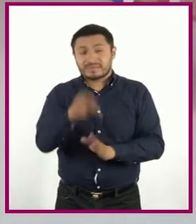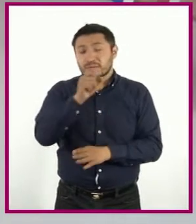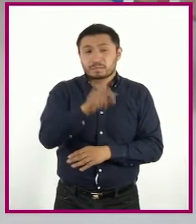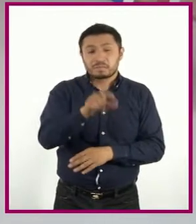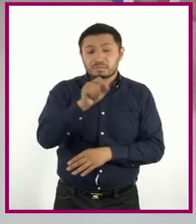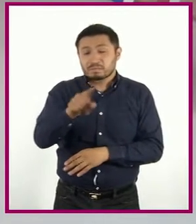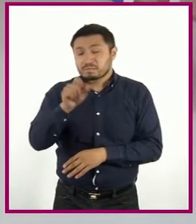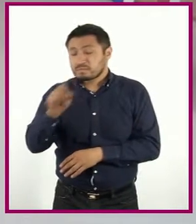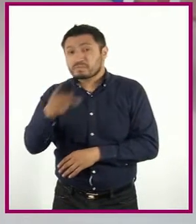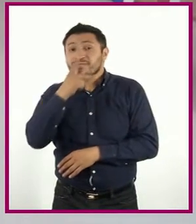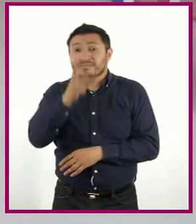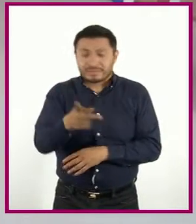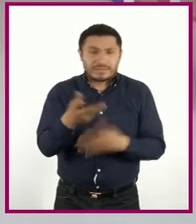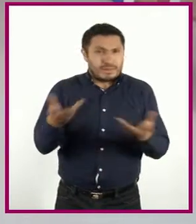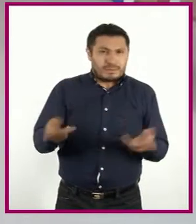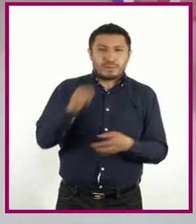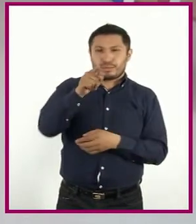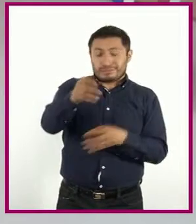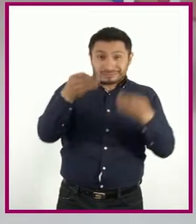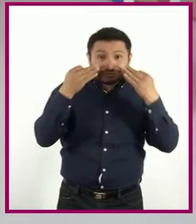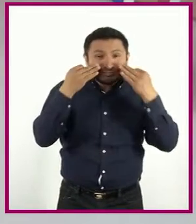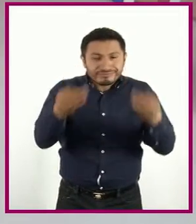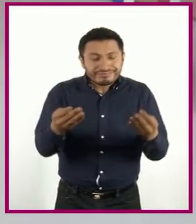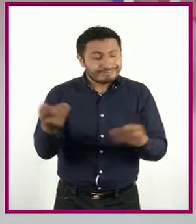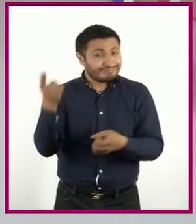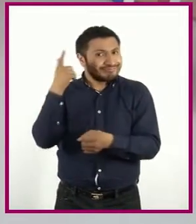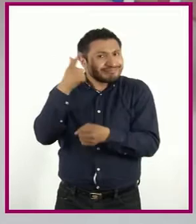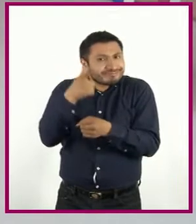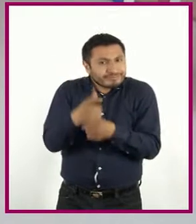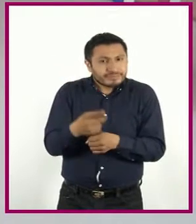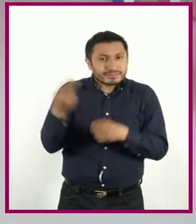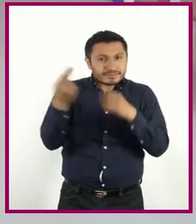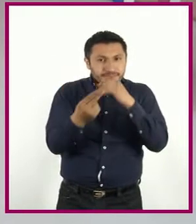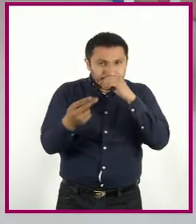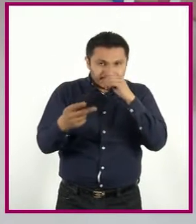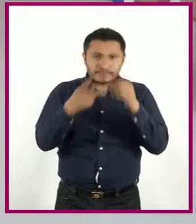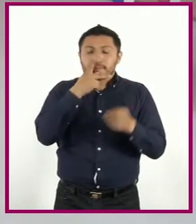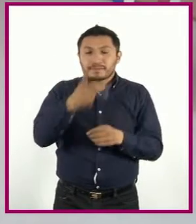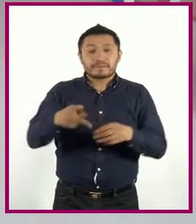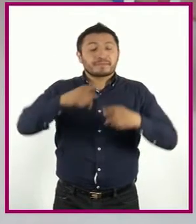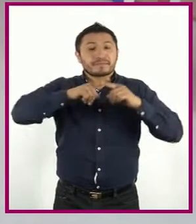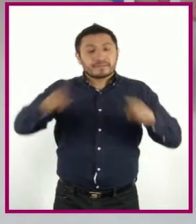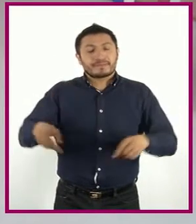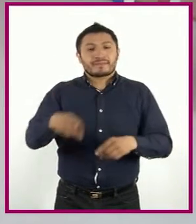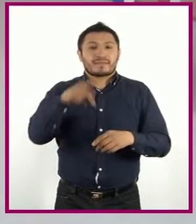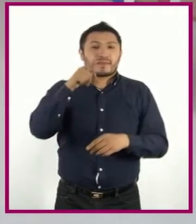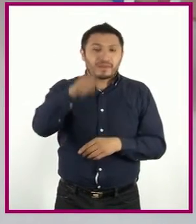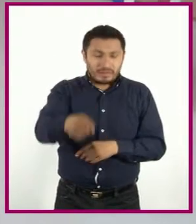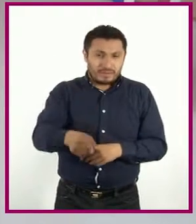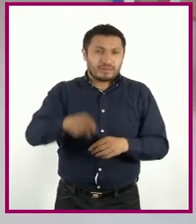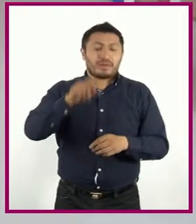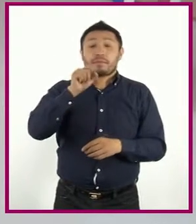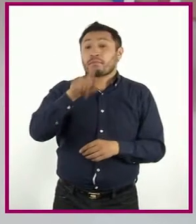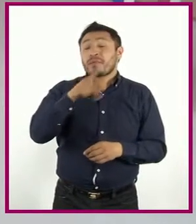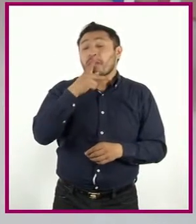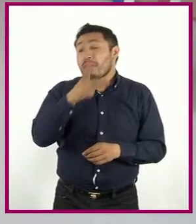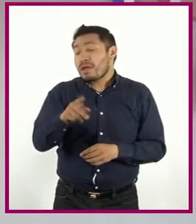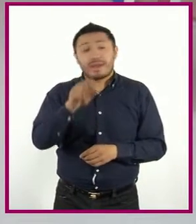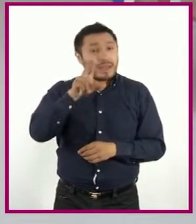ese momento podemos percatarnos de que necesitamos utilizar otras palabras que nos ayuden a evitar reiterar, es